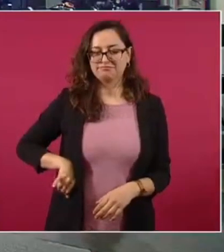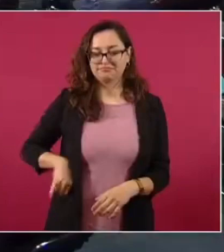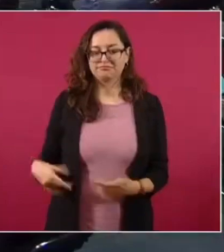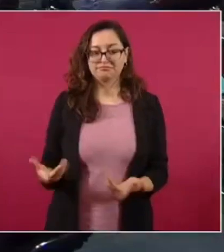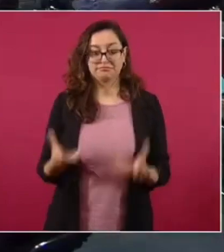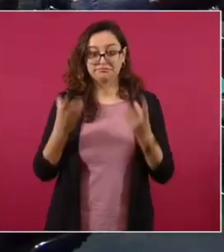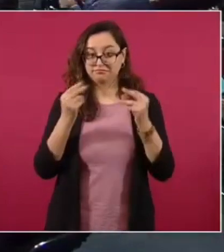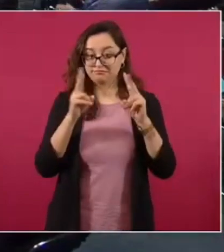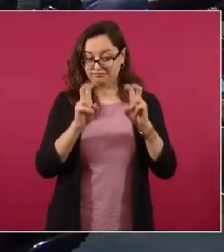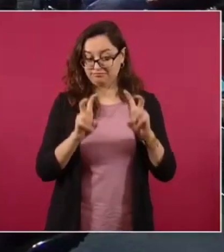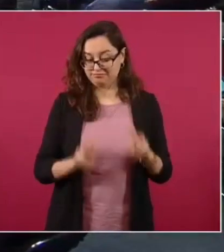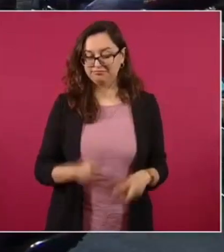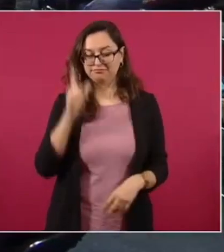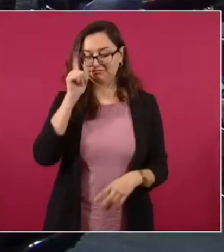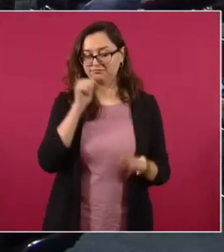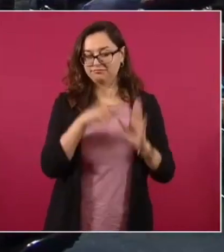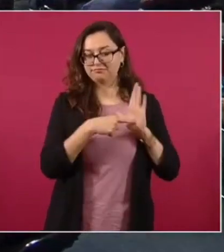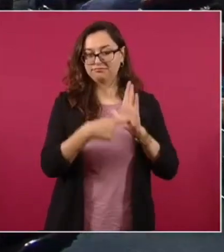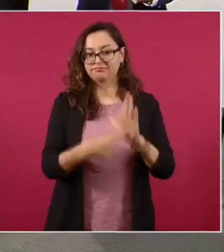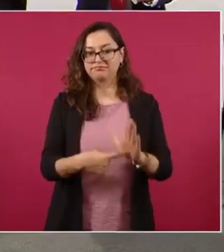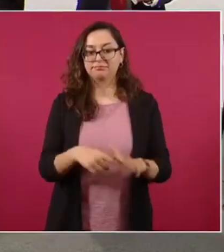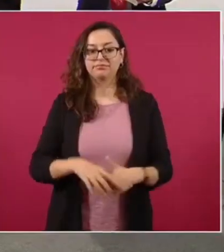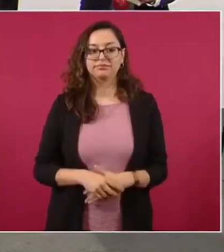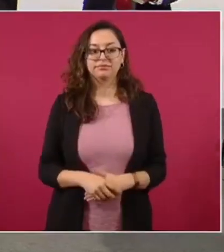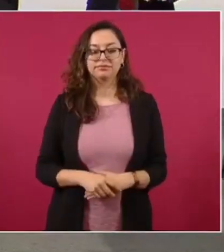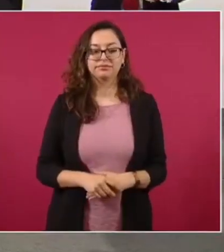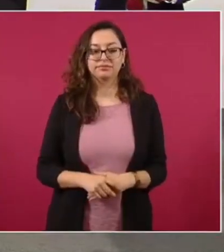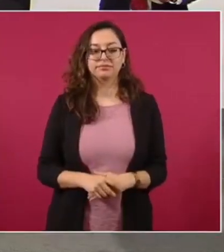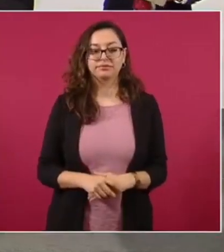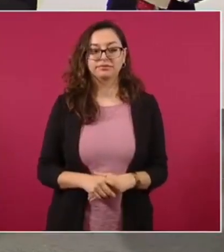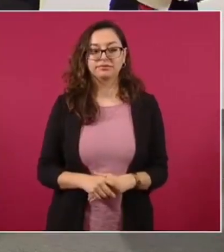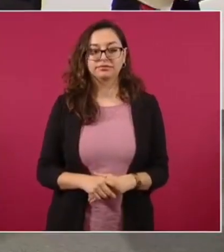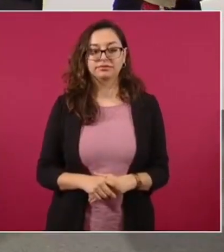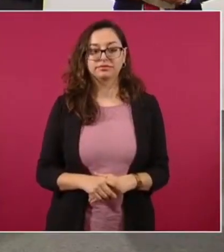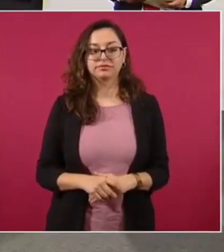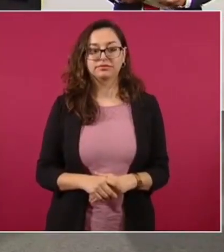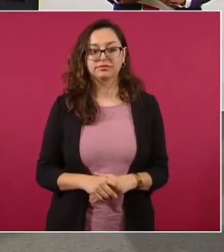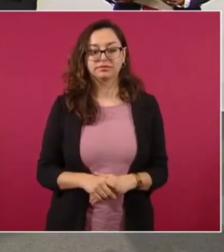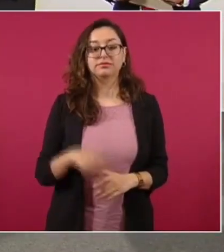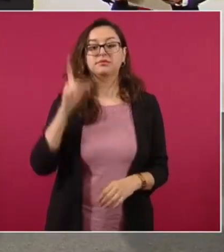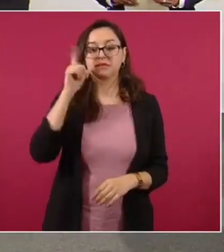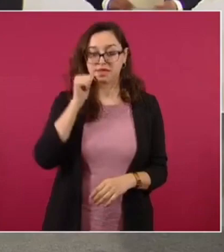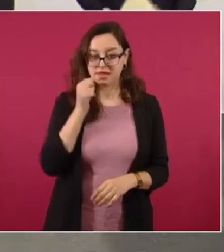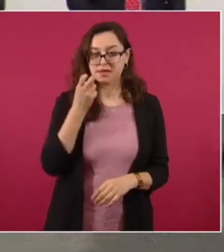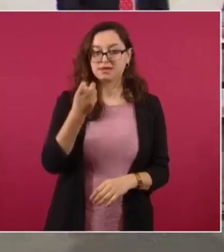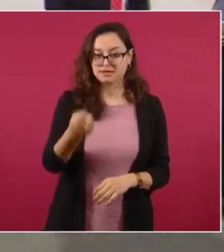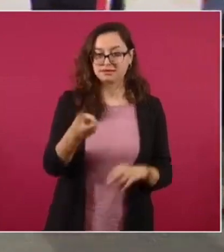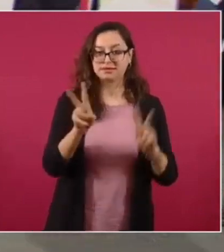muchas cosas para mañana. Mañana vamos a hablar de eso.